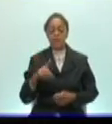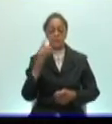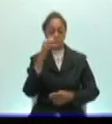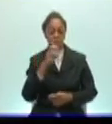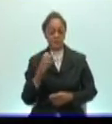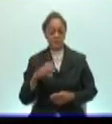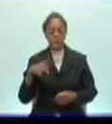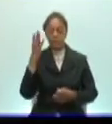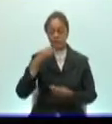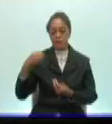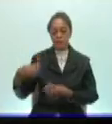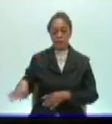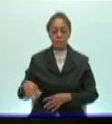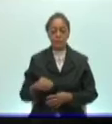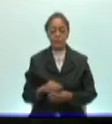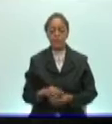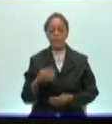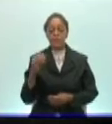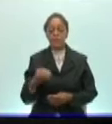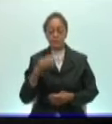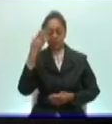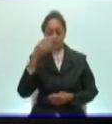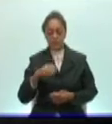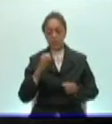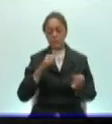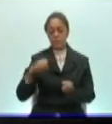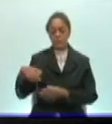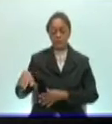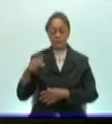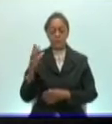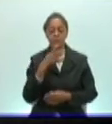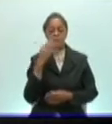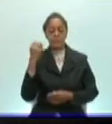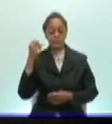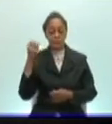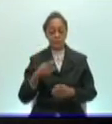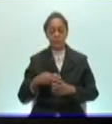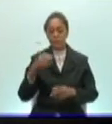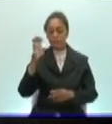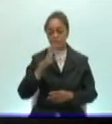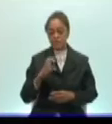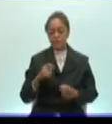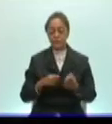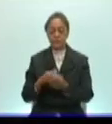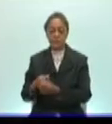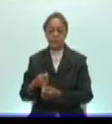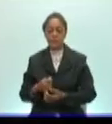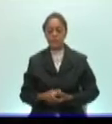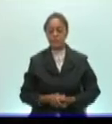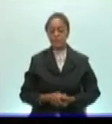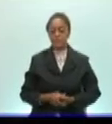del despojo y habrá desaparecido la filosofía de la guerra.